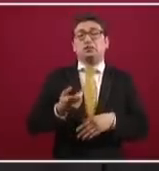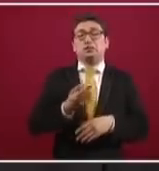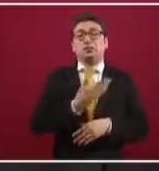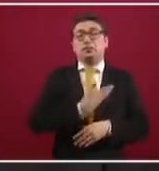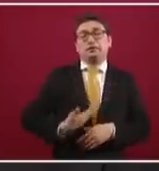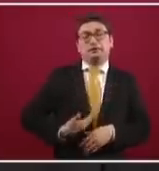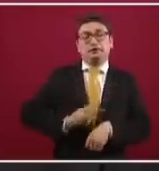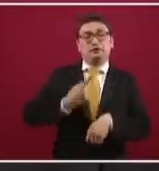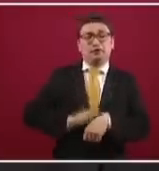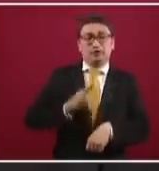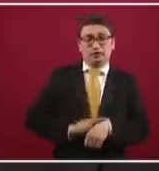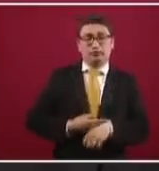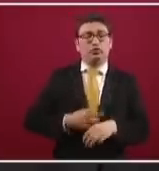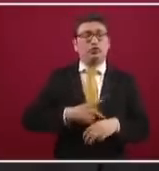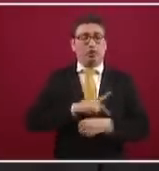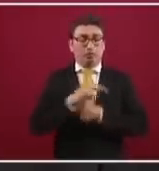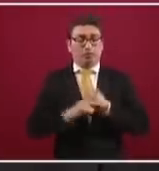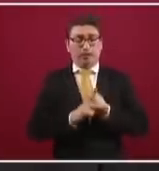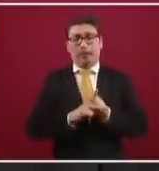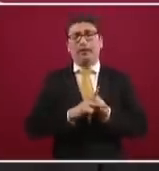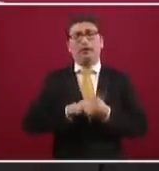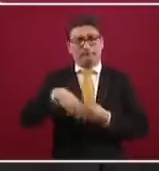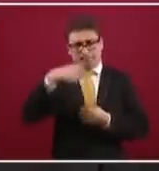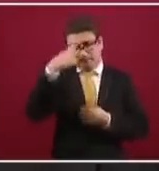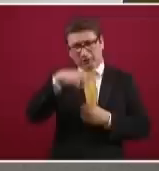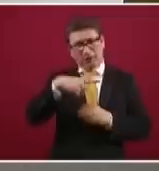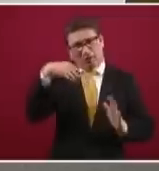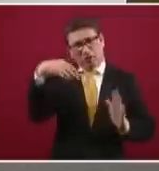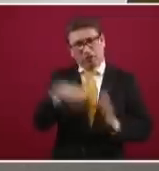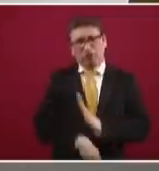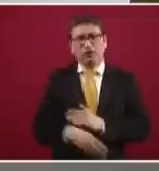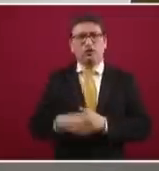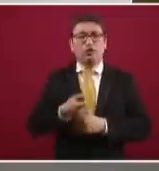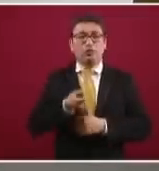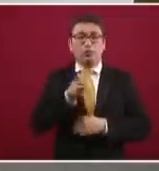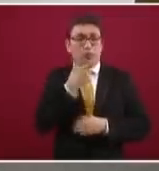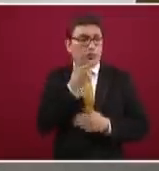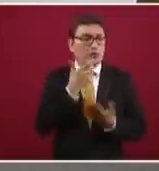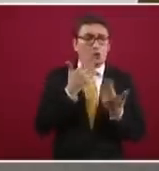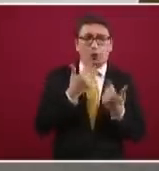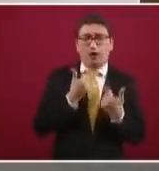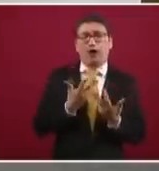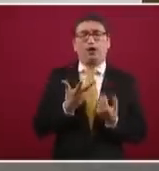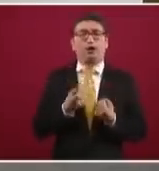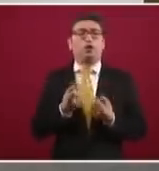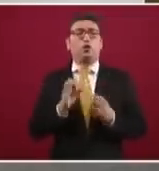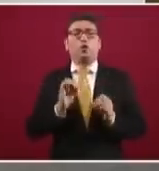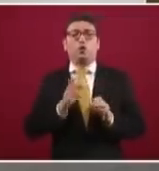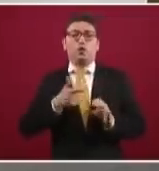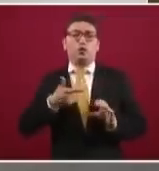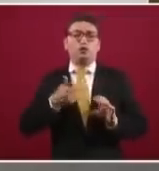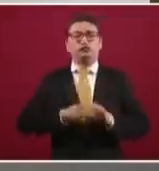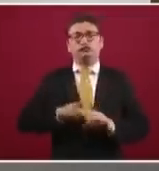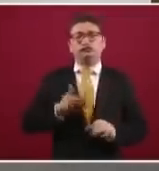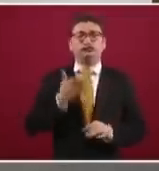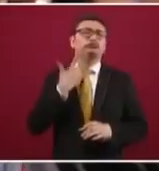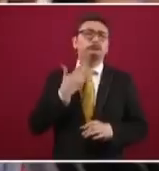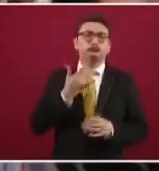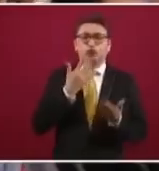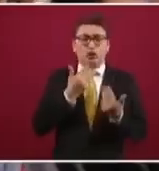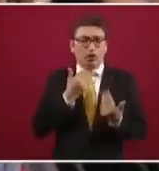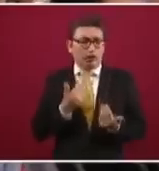país se va a ir al carajo, de que no hay medicinas, de que no hay gasolina. Mi pregunta